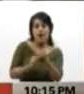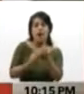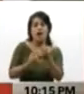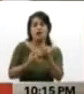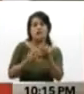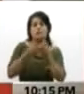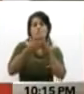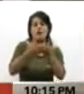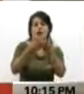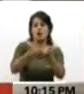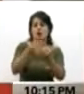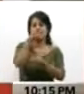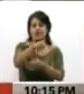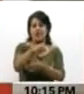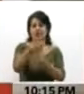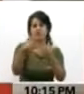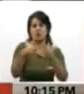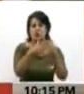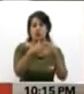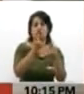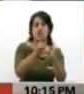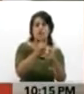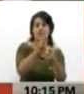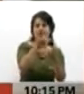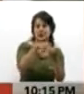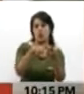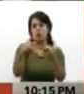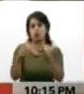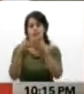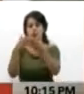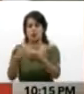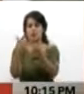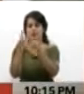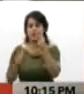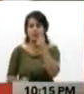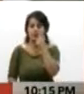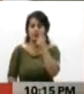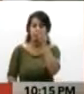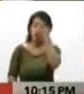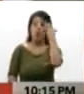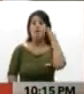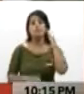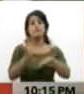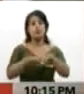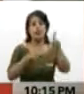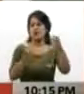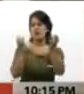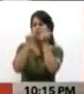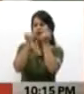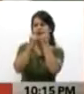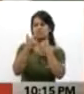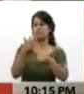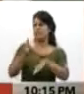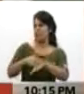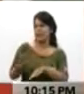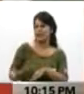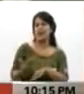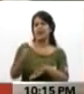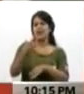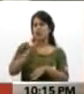norteamericanos Tigre y Libertad, porque ellos le reclamaron porque hicimos presos esos barcos que entraron aquí. Y Bolívar le